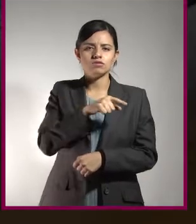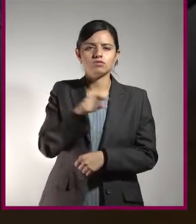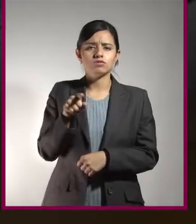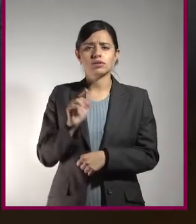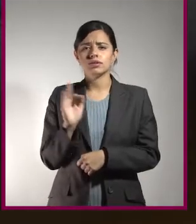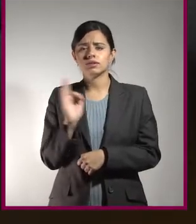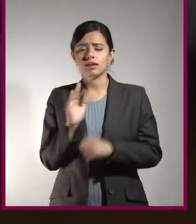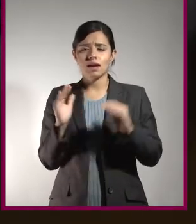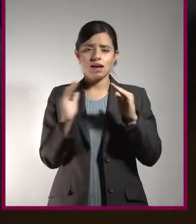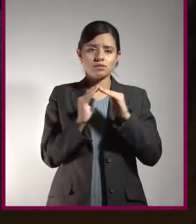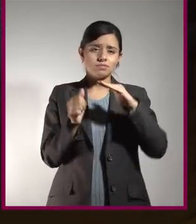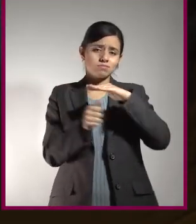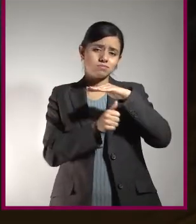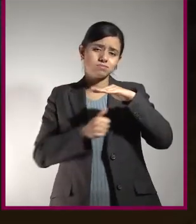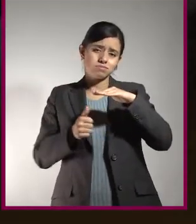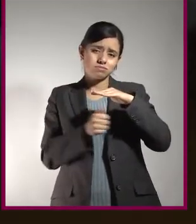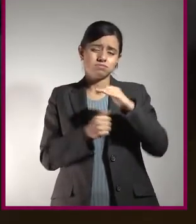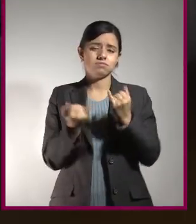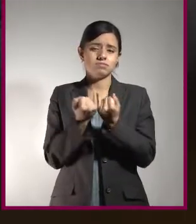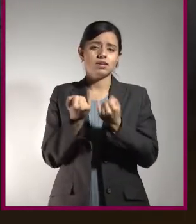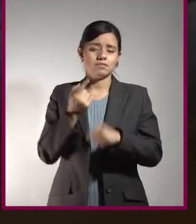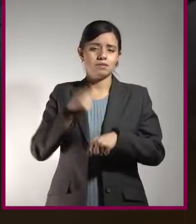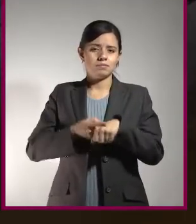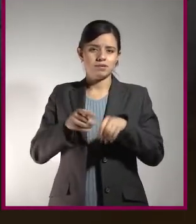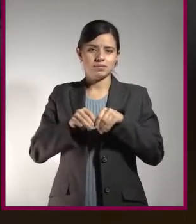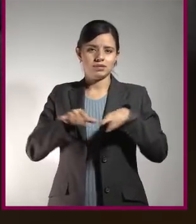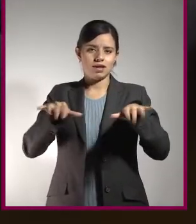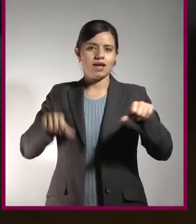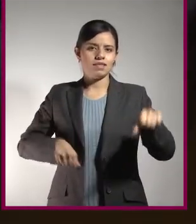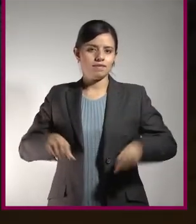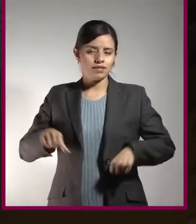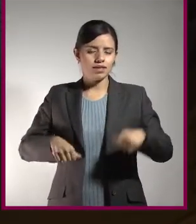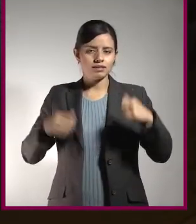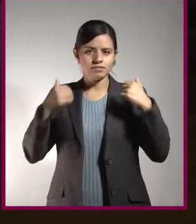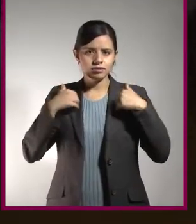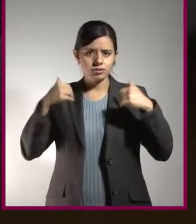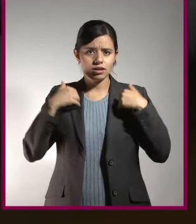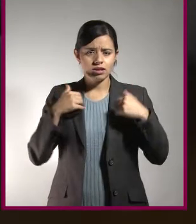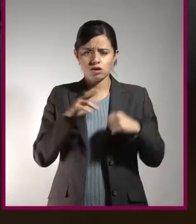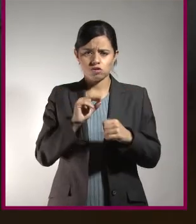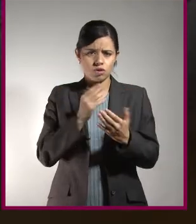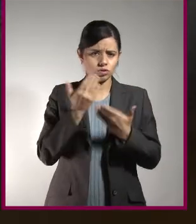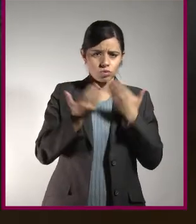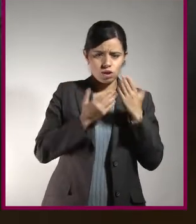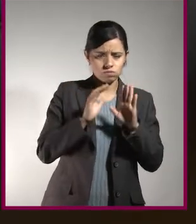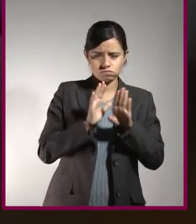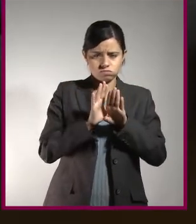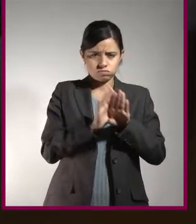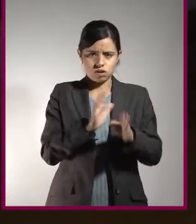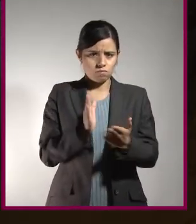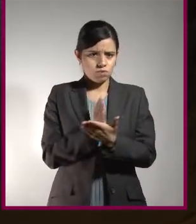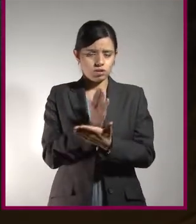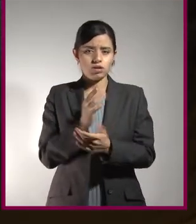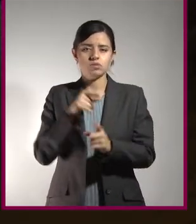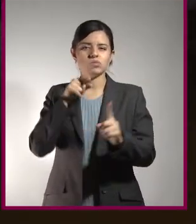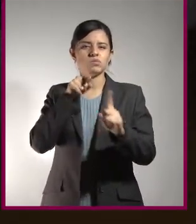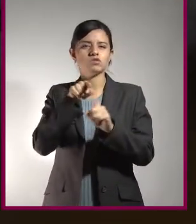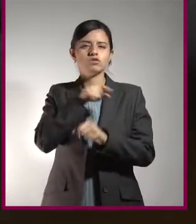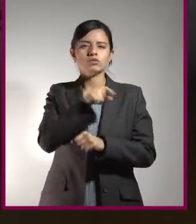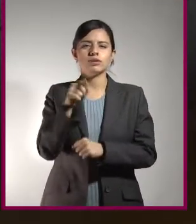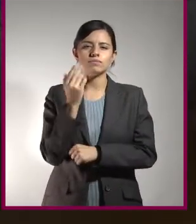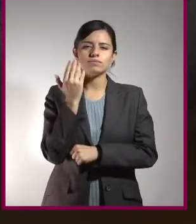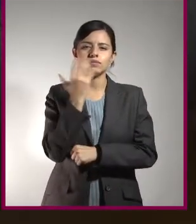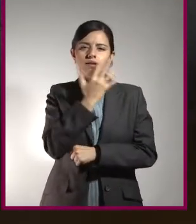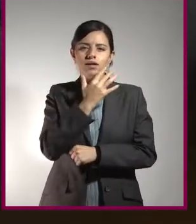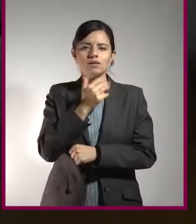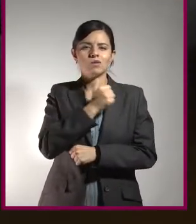manera el encierro y las emociones que nos genera la pandemia, las actividades recreativas no escolares y cuyo único propósito es que la pasemos